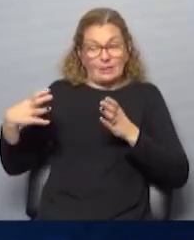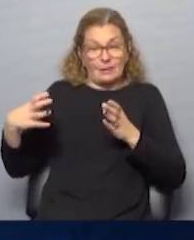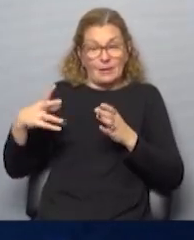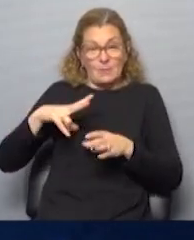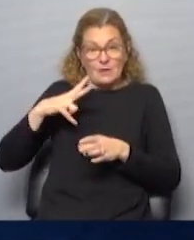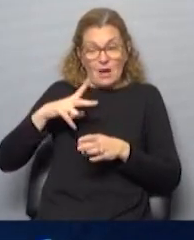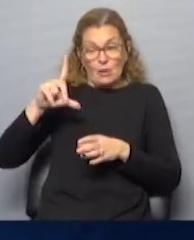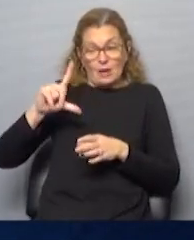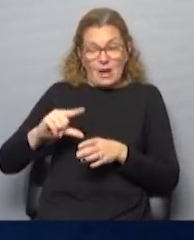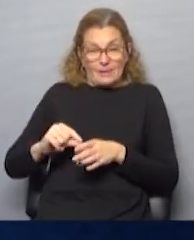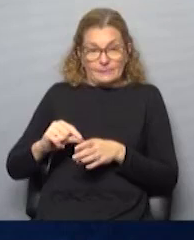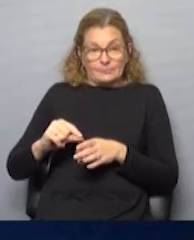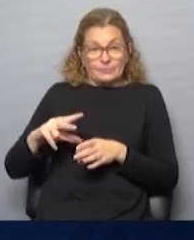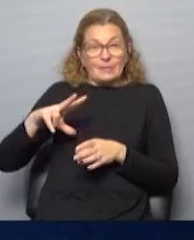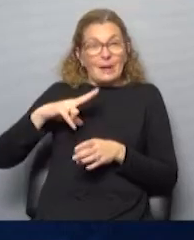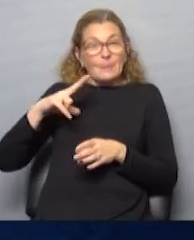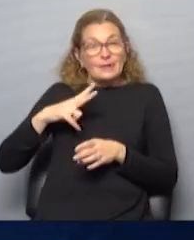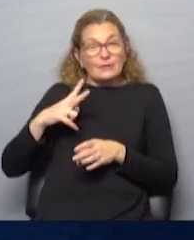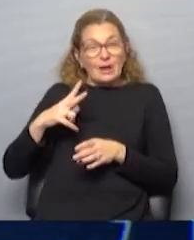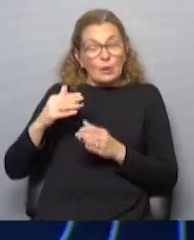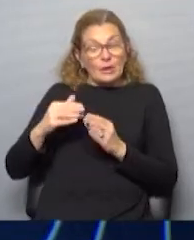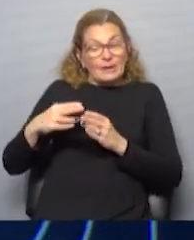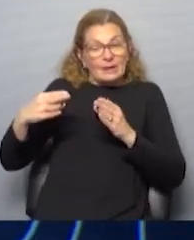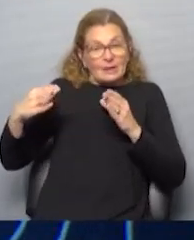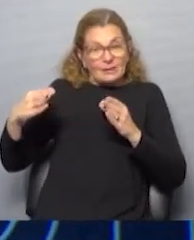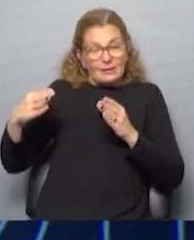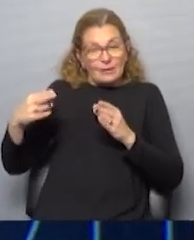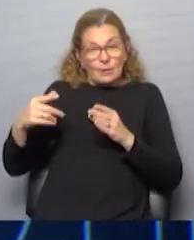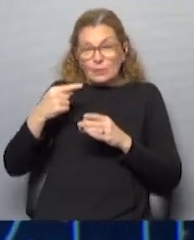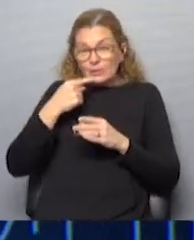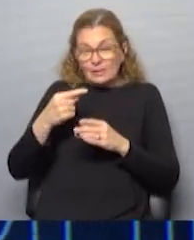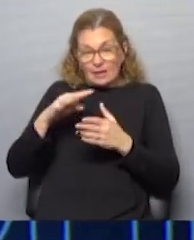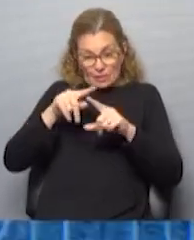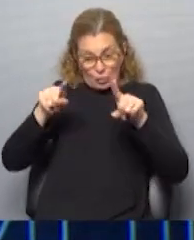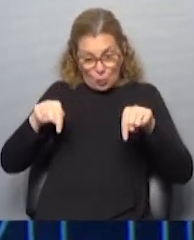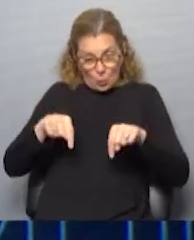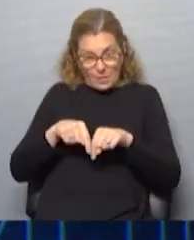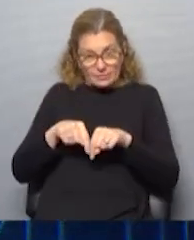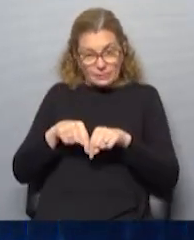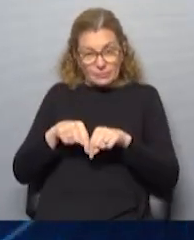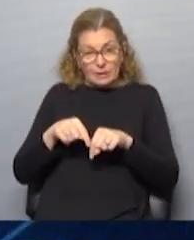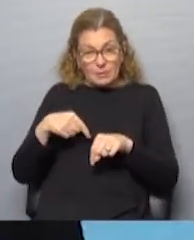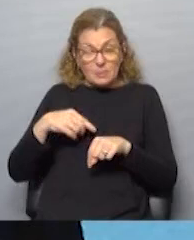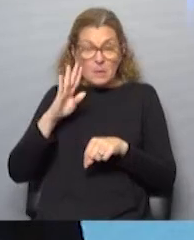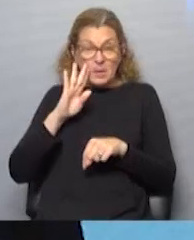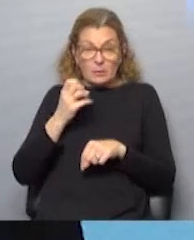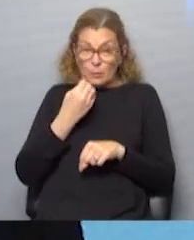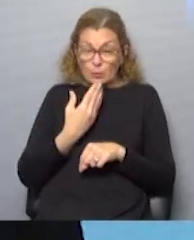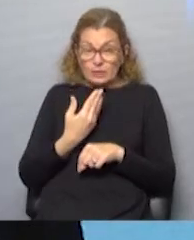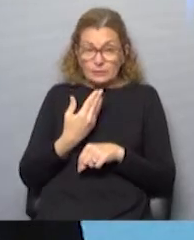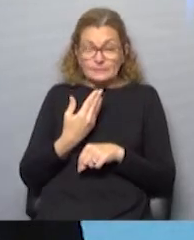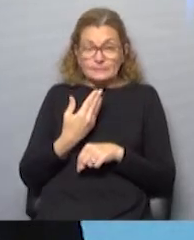privado cae el privado que crece como bien señalan documentos que a mí me parece de gran calidad que